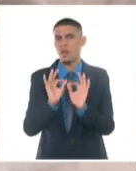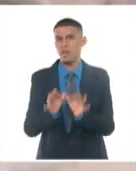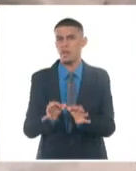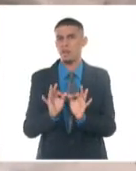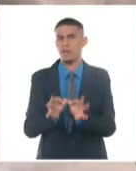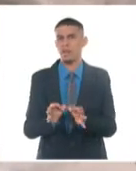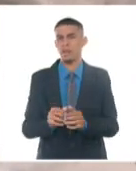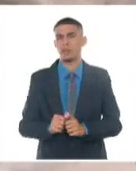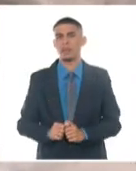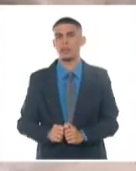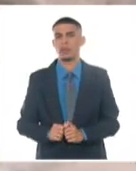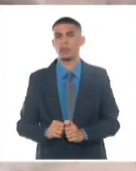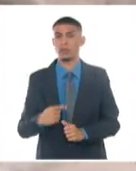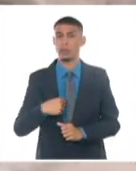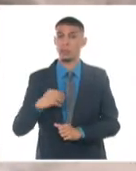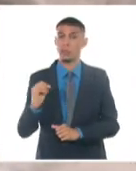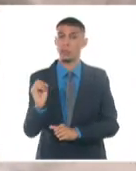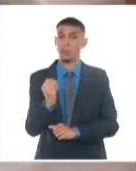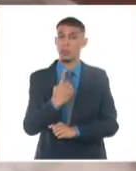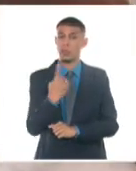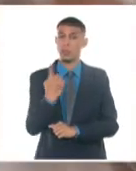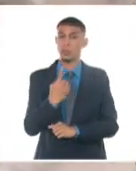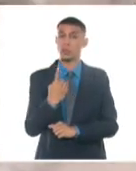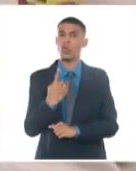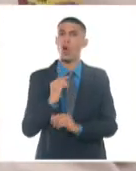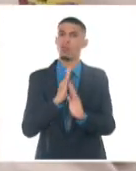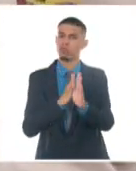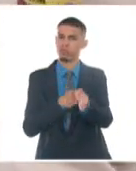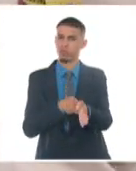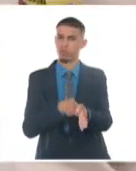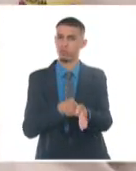primero, soy extremadamente exigente